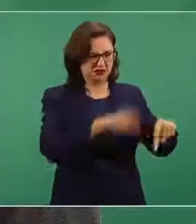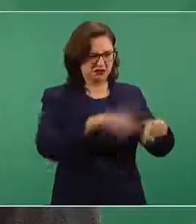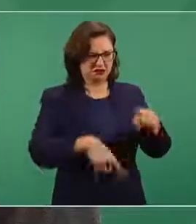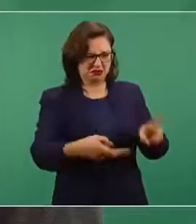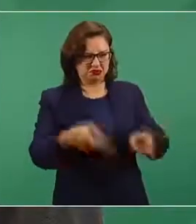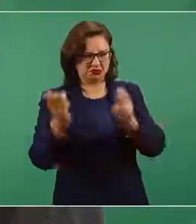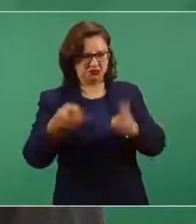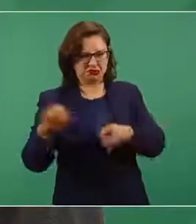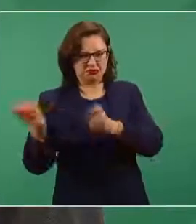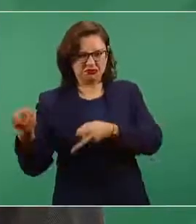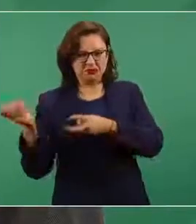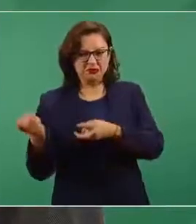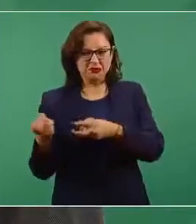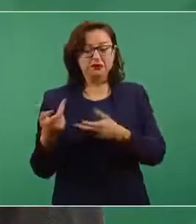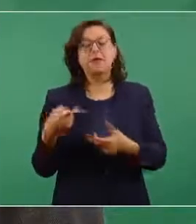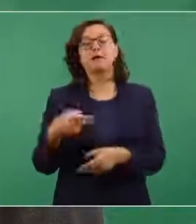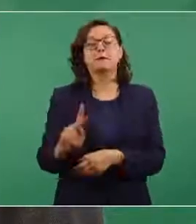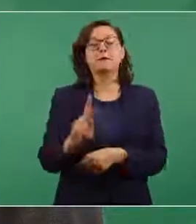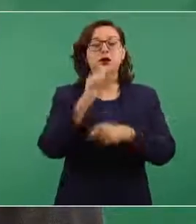También